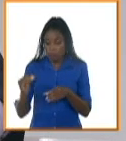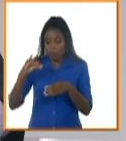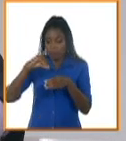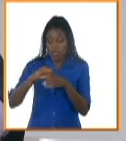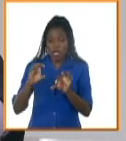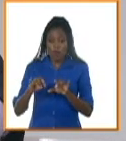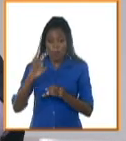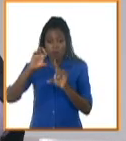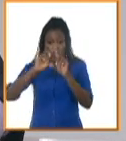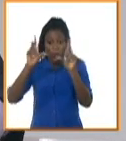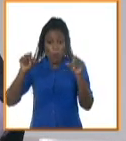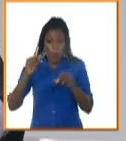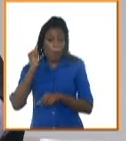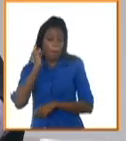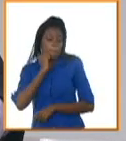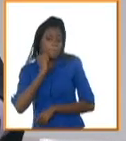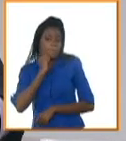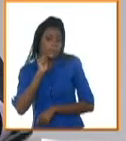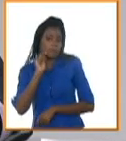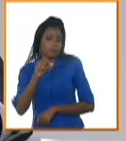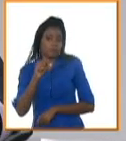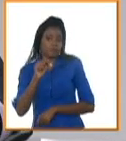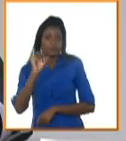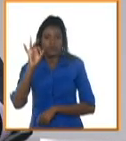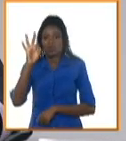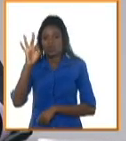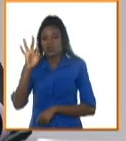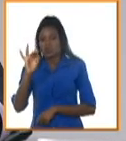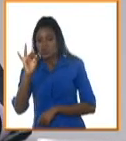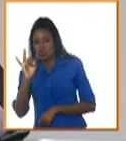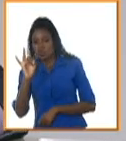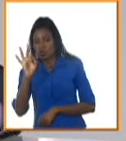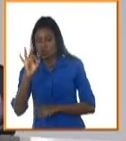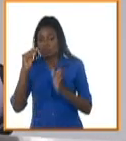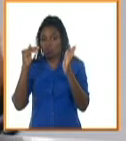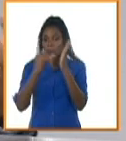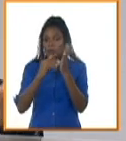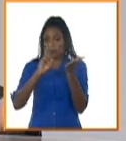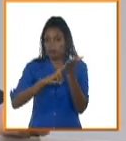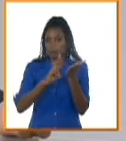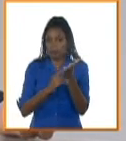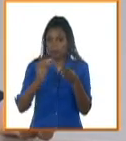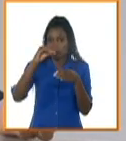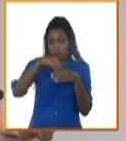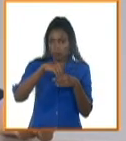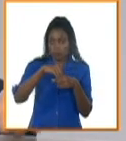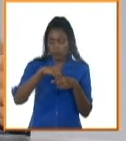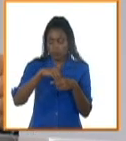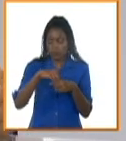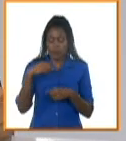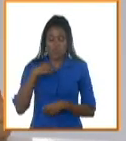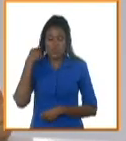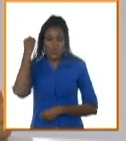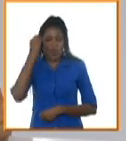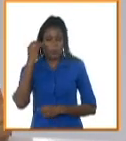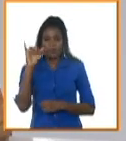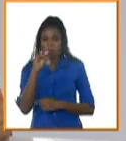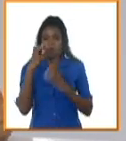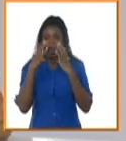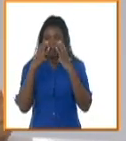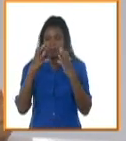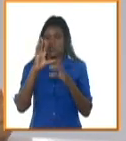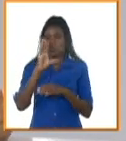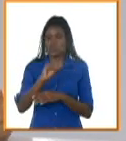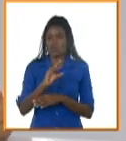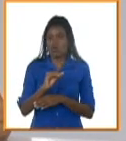Cuba con más de su de sus ocho mil de sus ocho mil miembros Yo creo que es importante también cuando hablamos